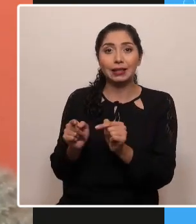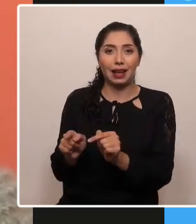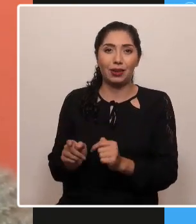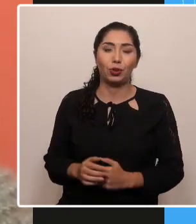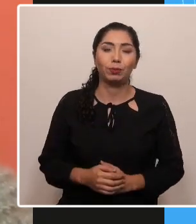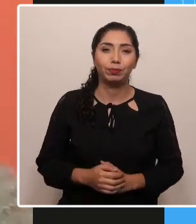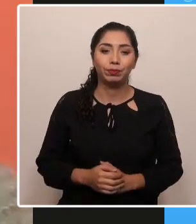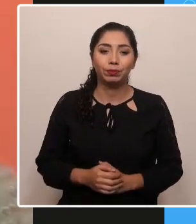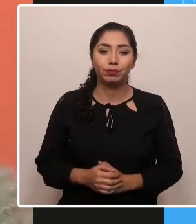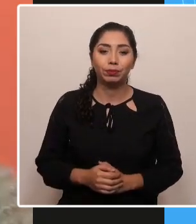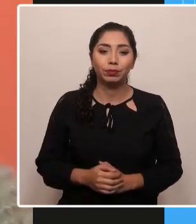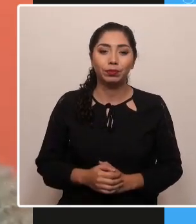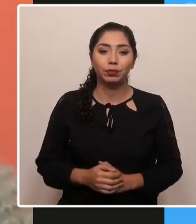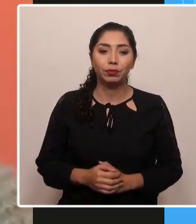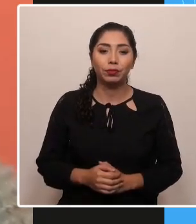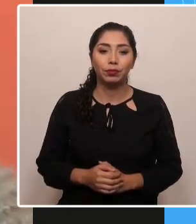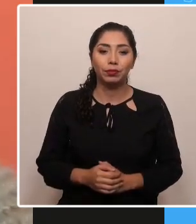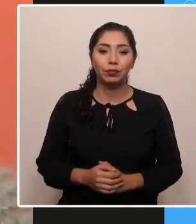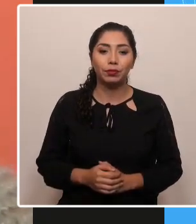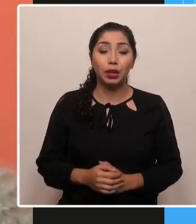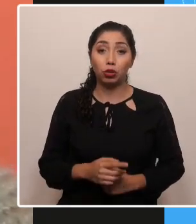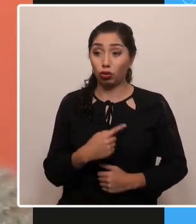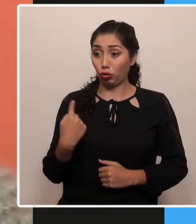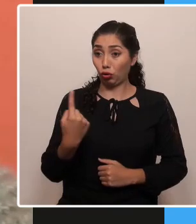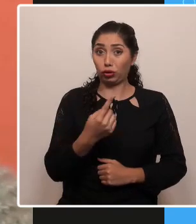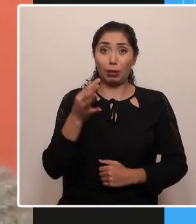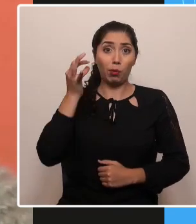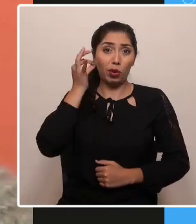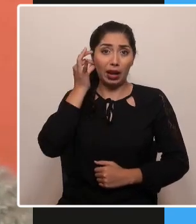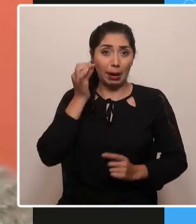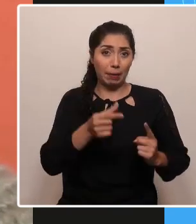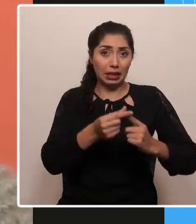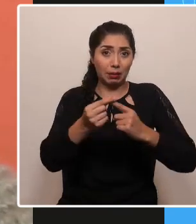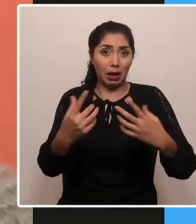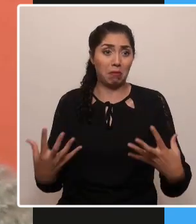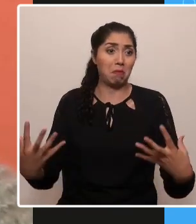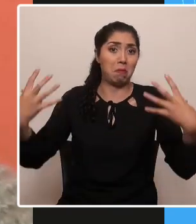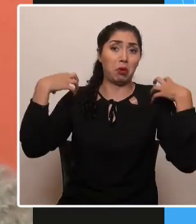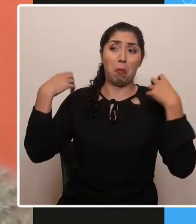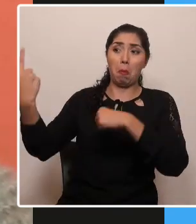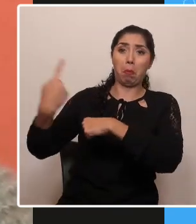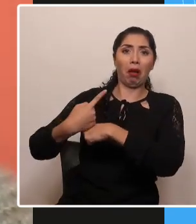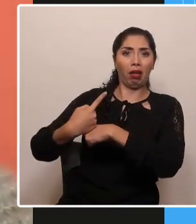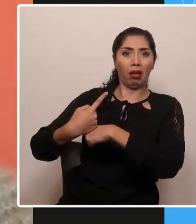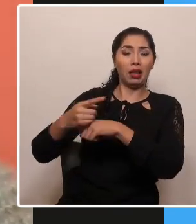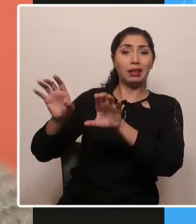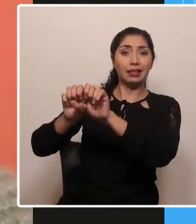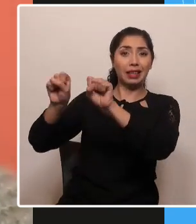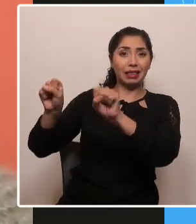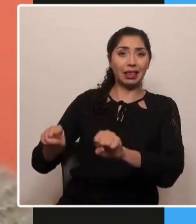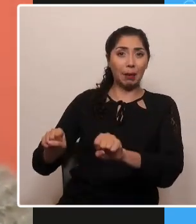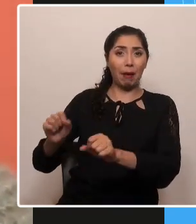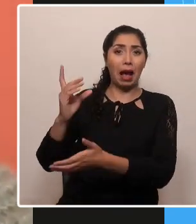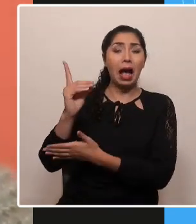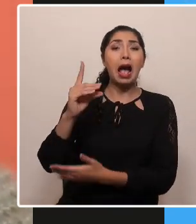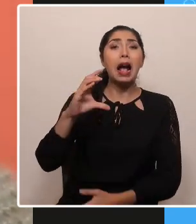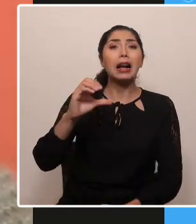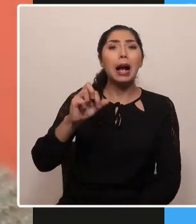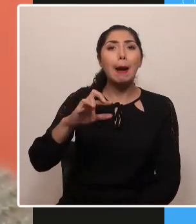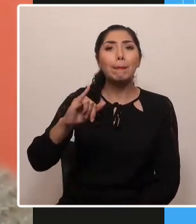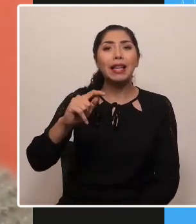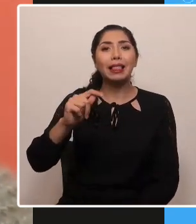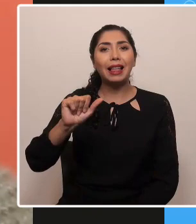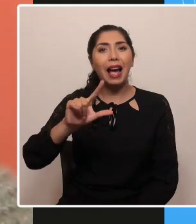Adicionalmente, por recaer principalmente en nosotras como imposición de un sistema capitalista y, por cierto,